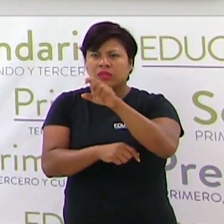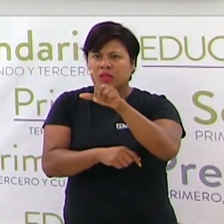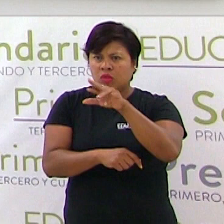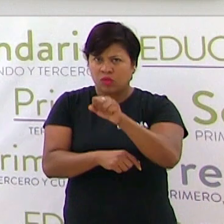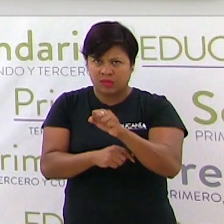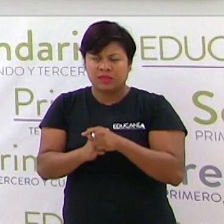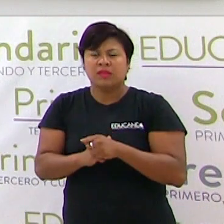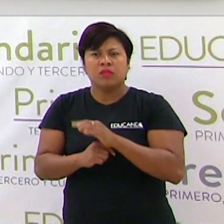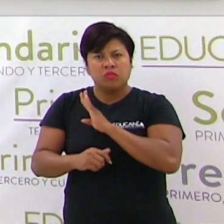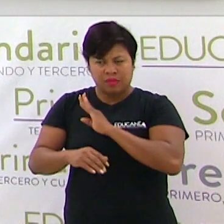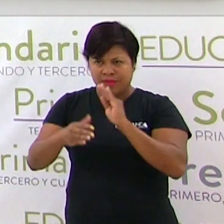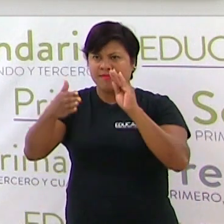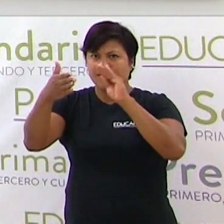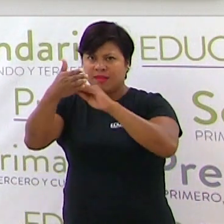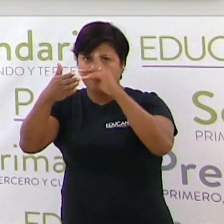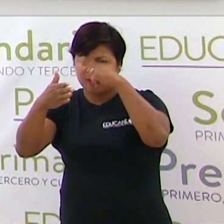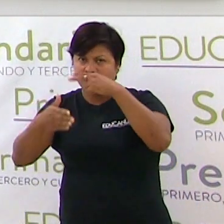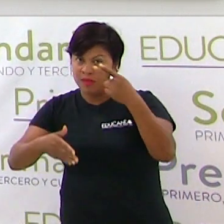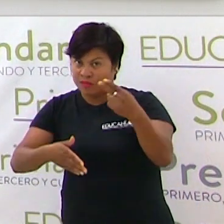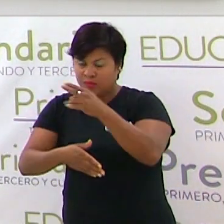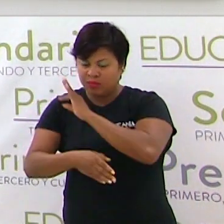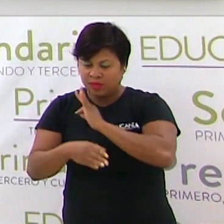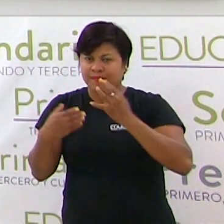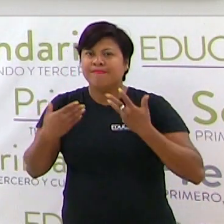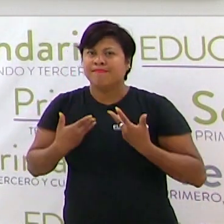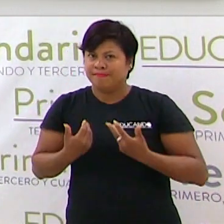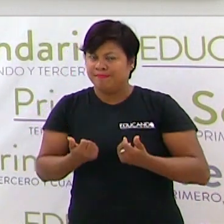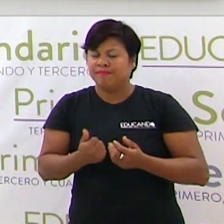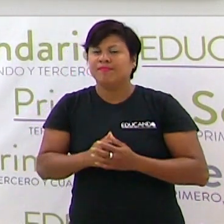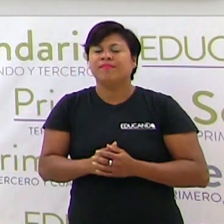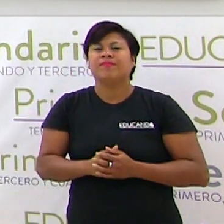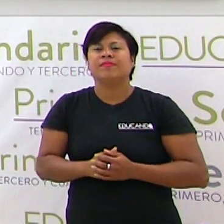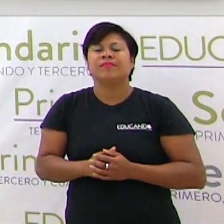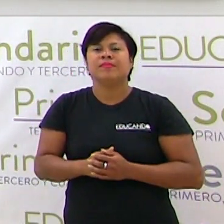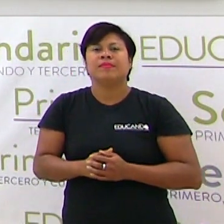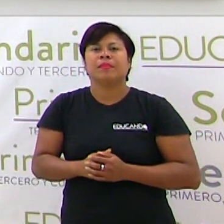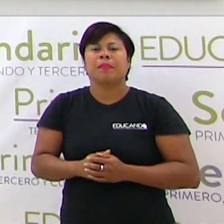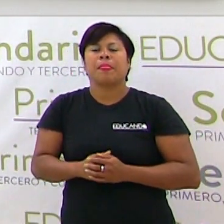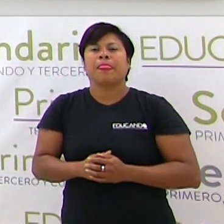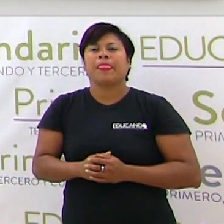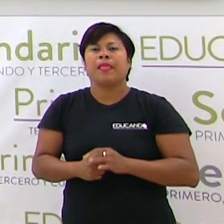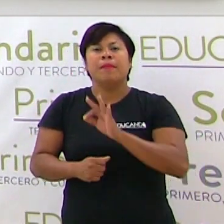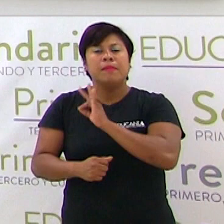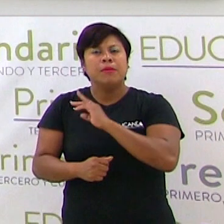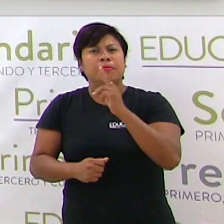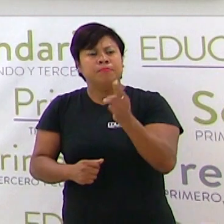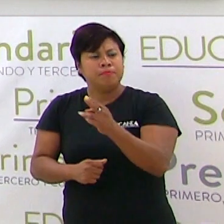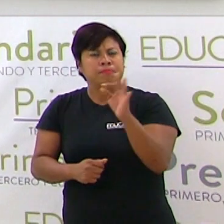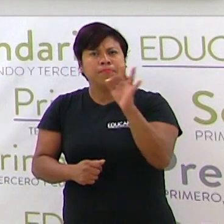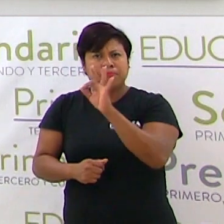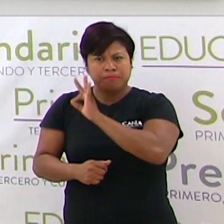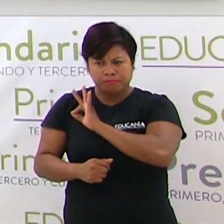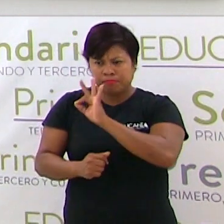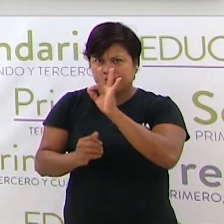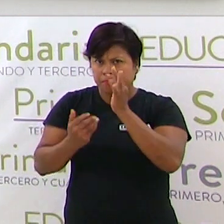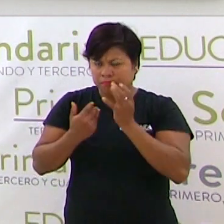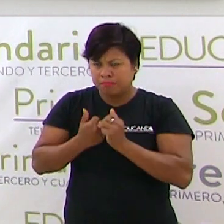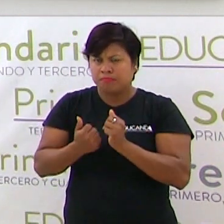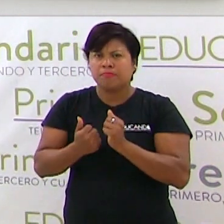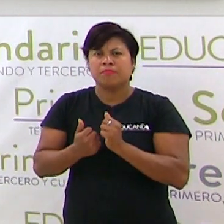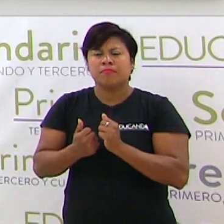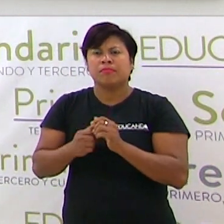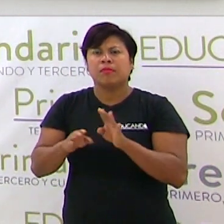aquí adelante para que ustedes también puedan en algún momento dado